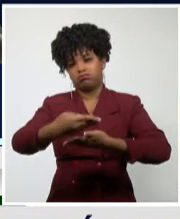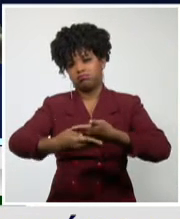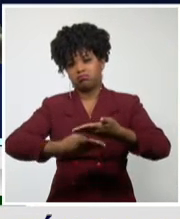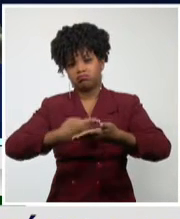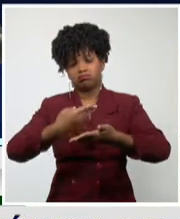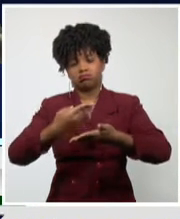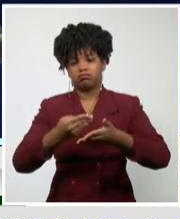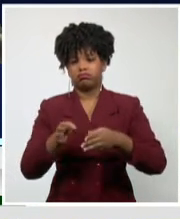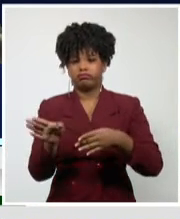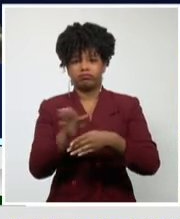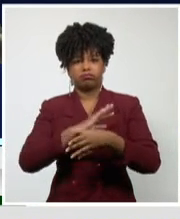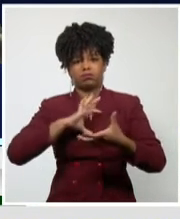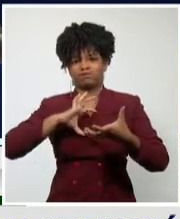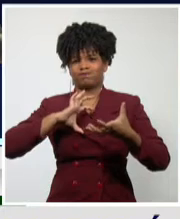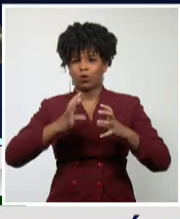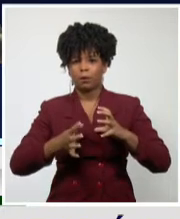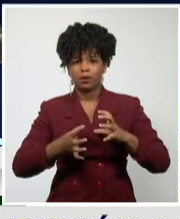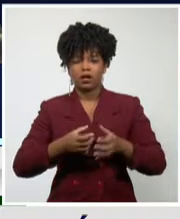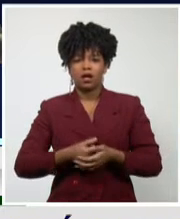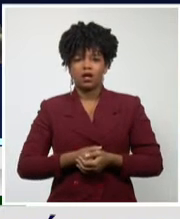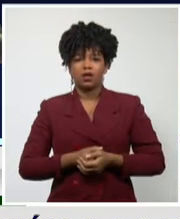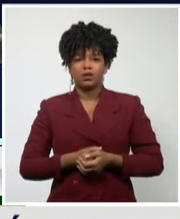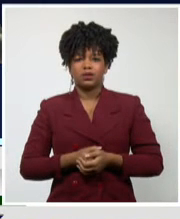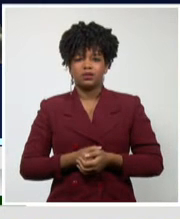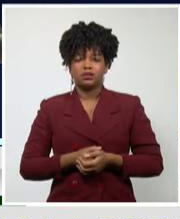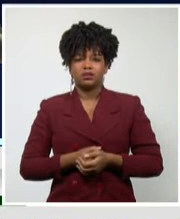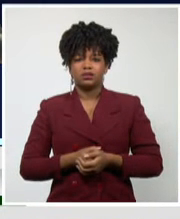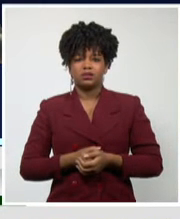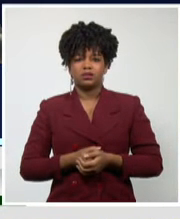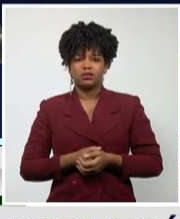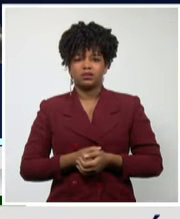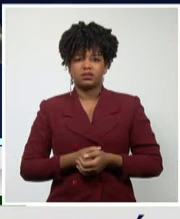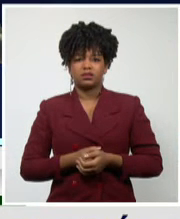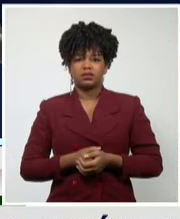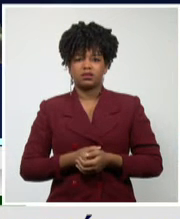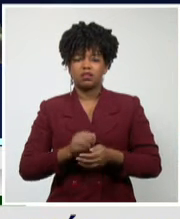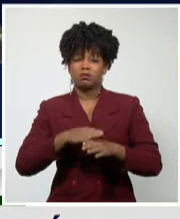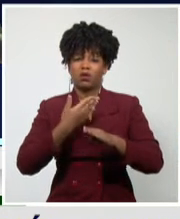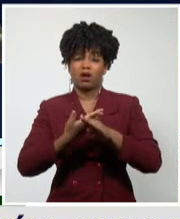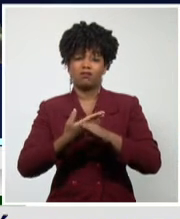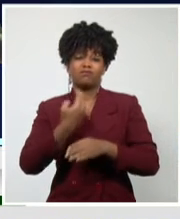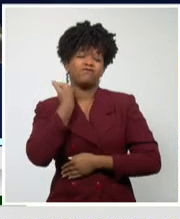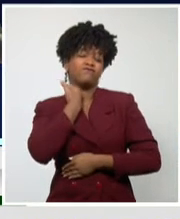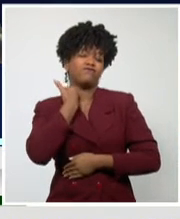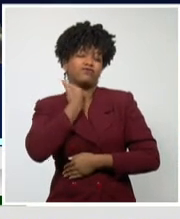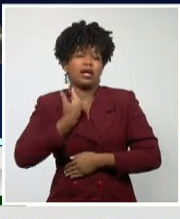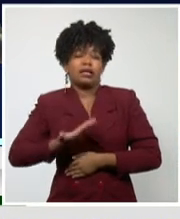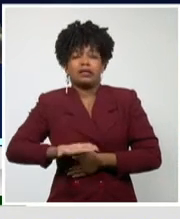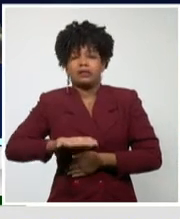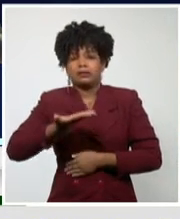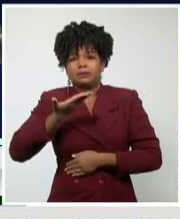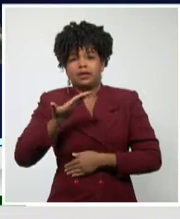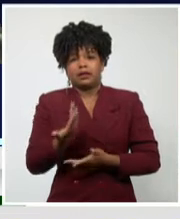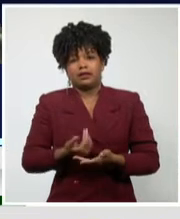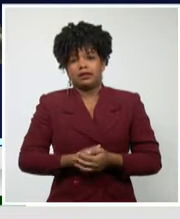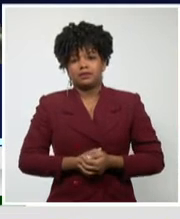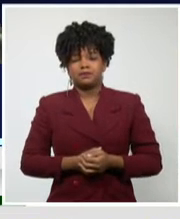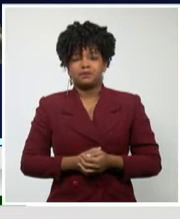grupo de complicaciones, y cuando apareció la fiebre elevada y demás, pues se le